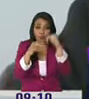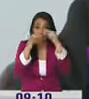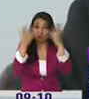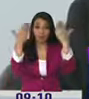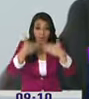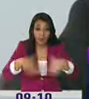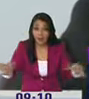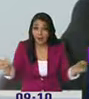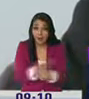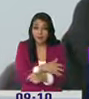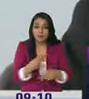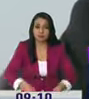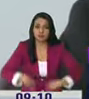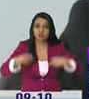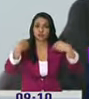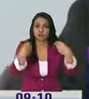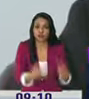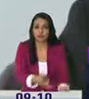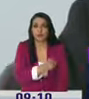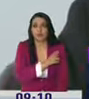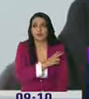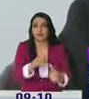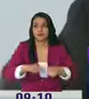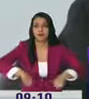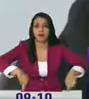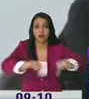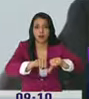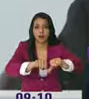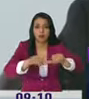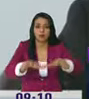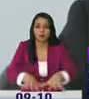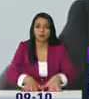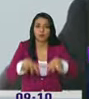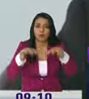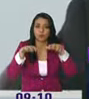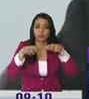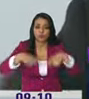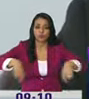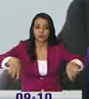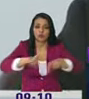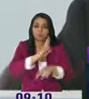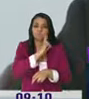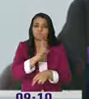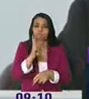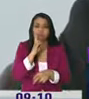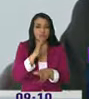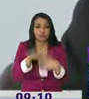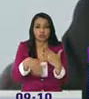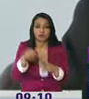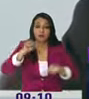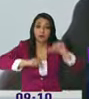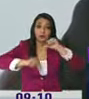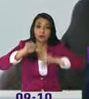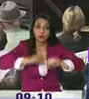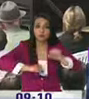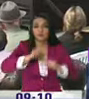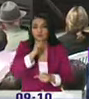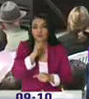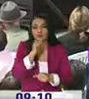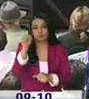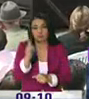poder dotarle a la universidad de las aulas, del auditorio, del comedor, de las instalaciones y laboratorios que le hacen falta.